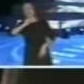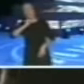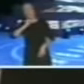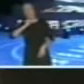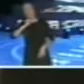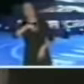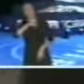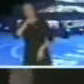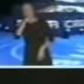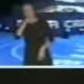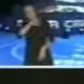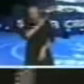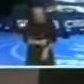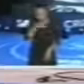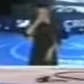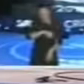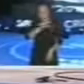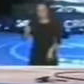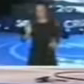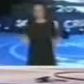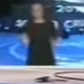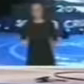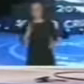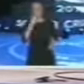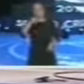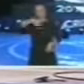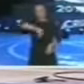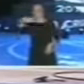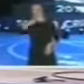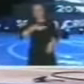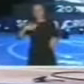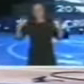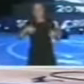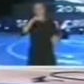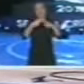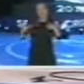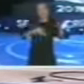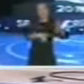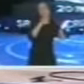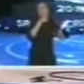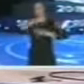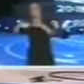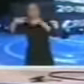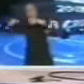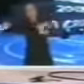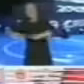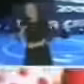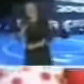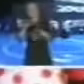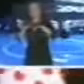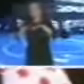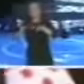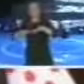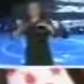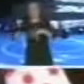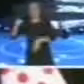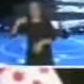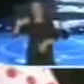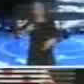que hablo africano. Si quieres tener el aprobado, debes saber los nombres de Dios y del amo. La grande hazaña que hizo